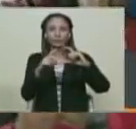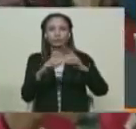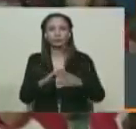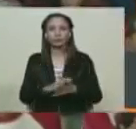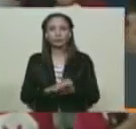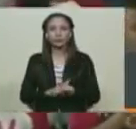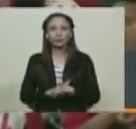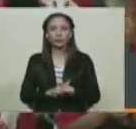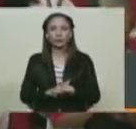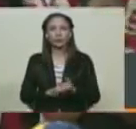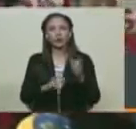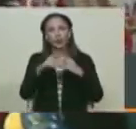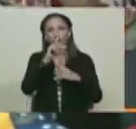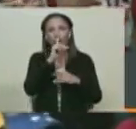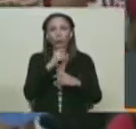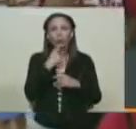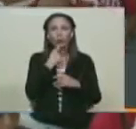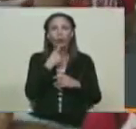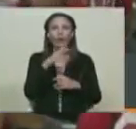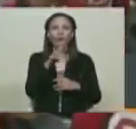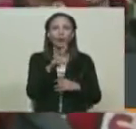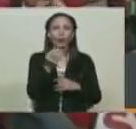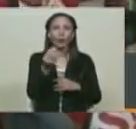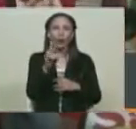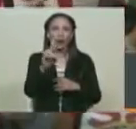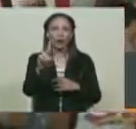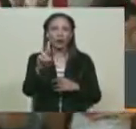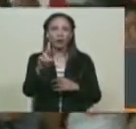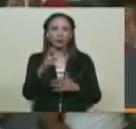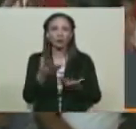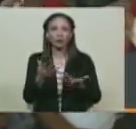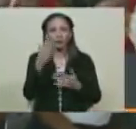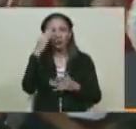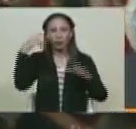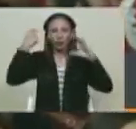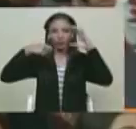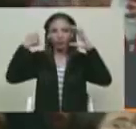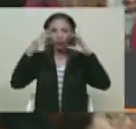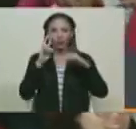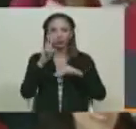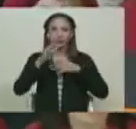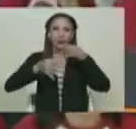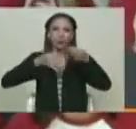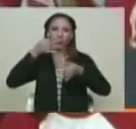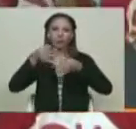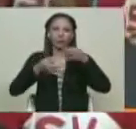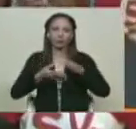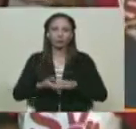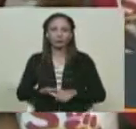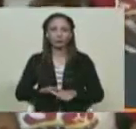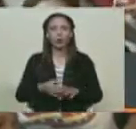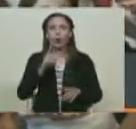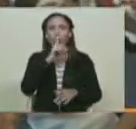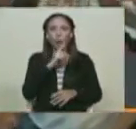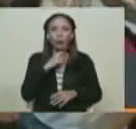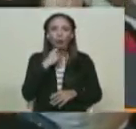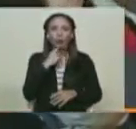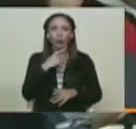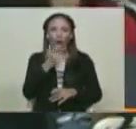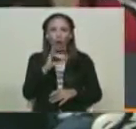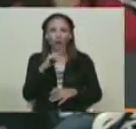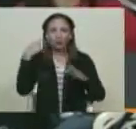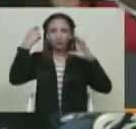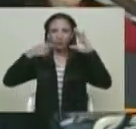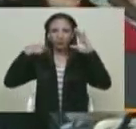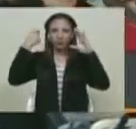¿ustedes saben qué es el código BQR? Tenemos el video, Marque, del código BQR. Con